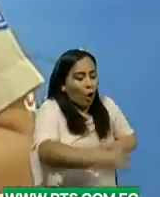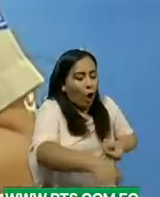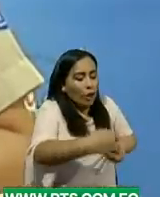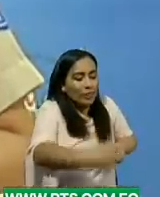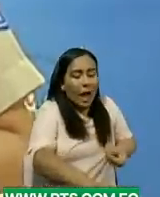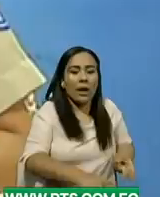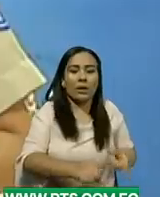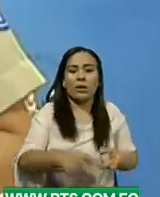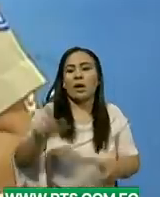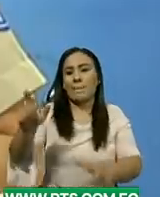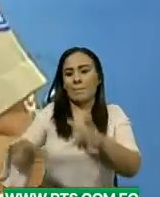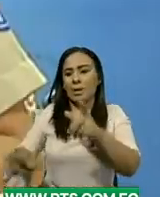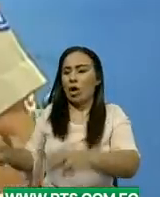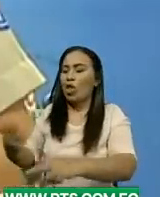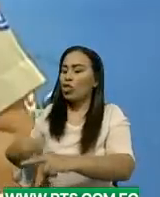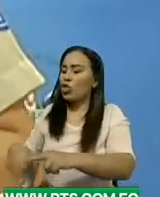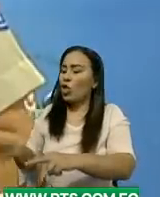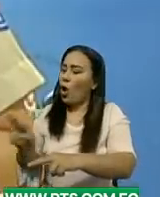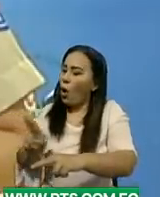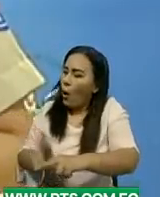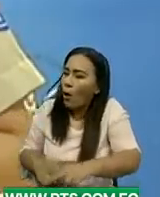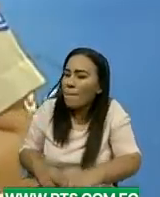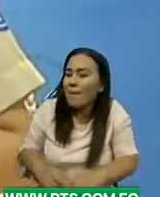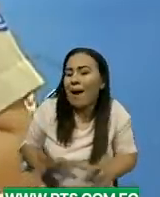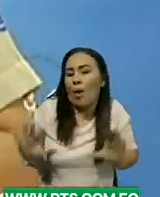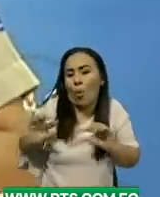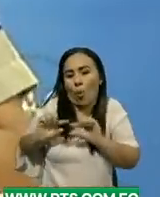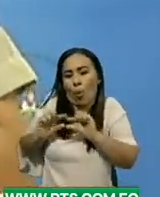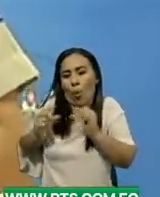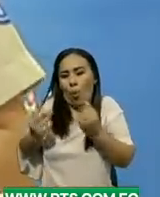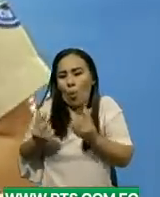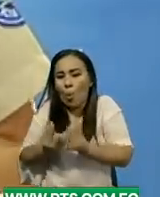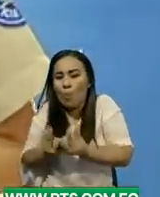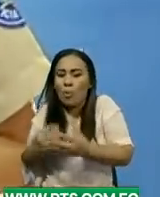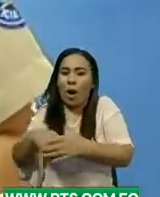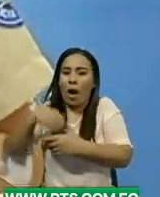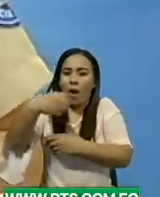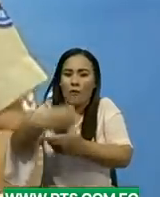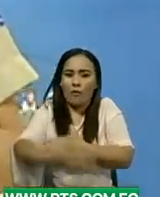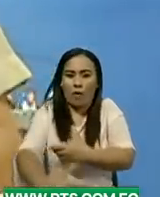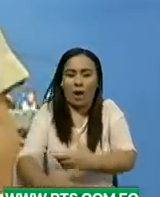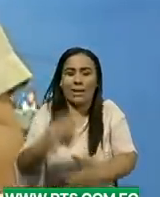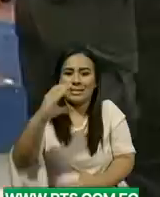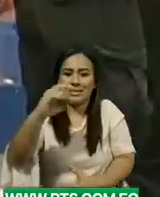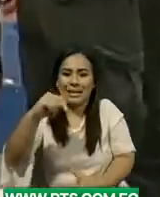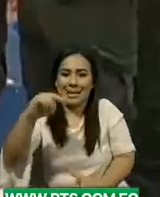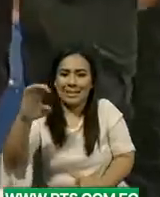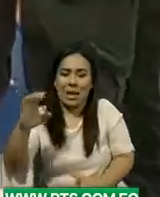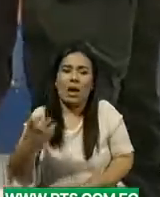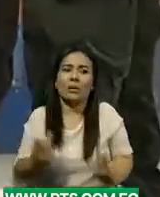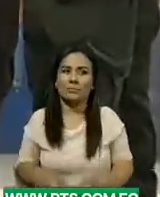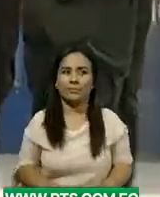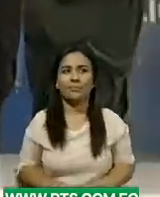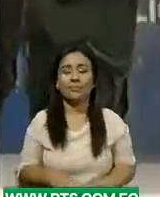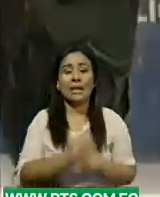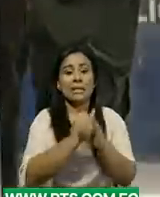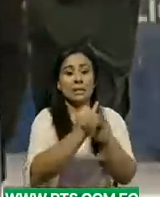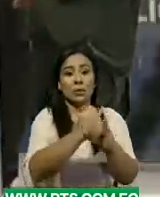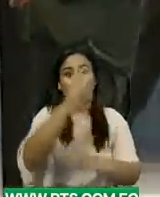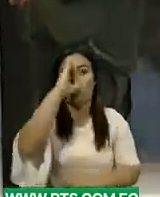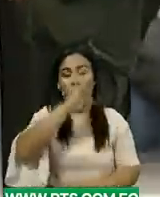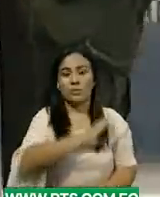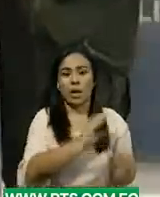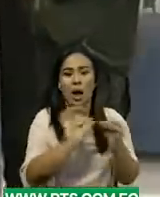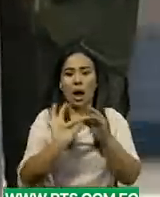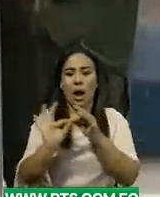personas que normalmente suelen agruparse en los exteriores del Consejo Nacional Electoral. Así, la institución del orden se